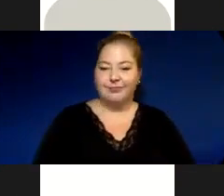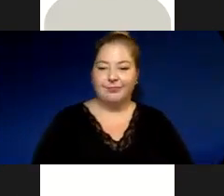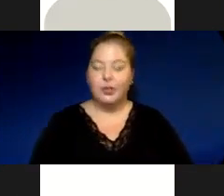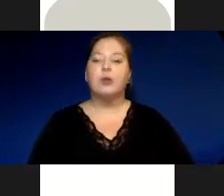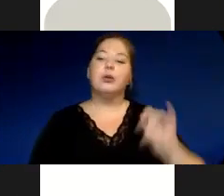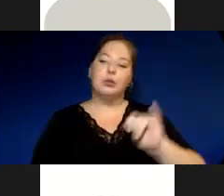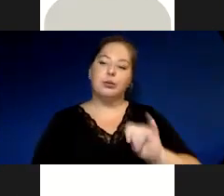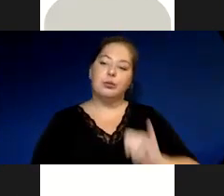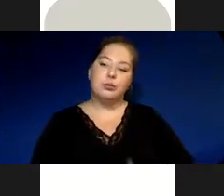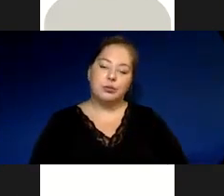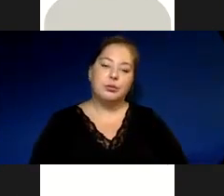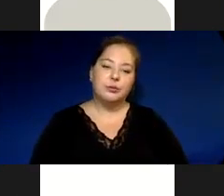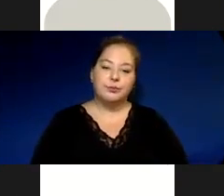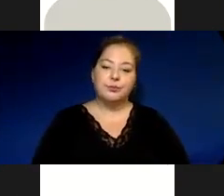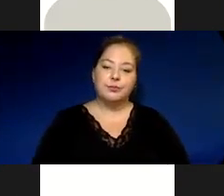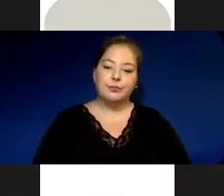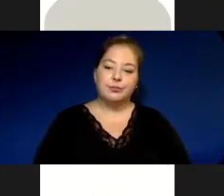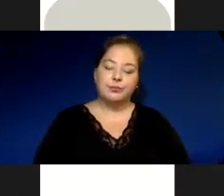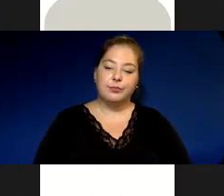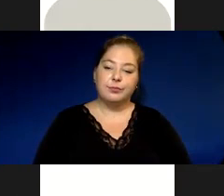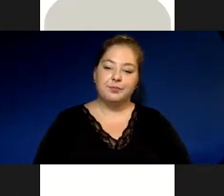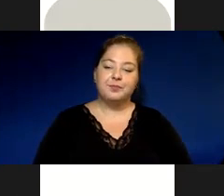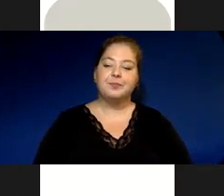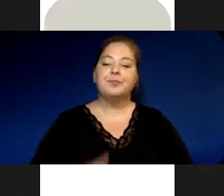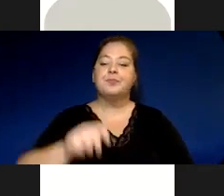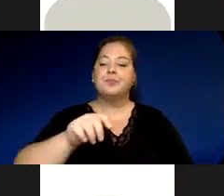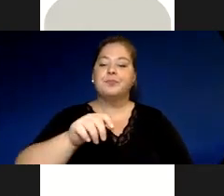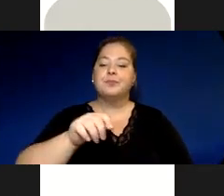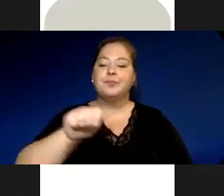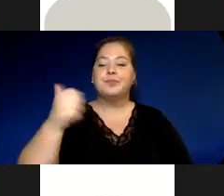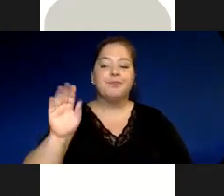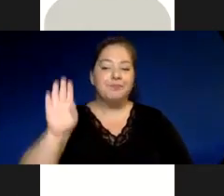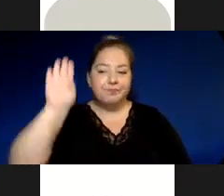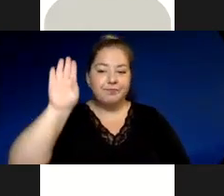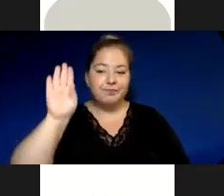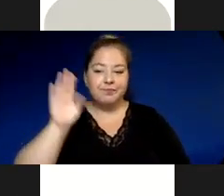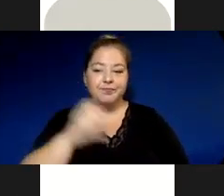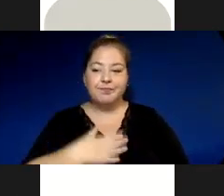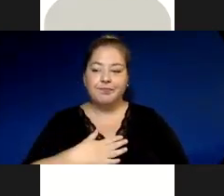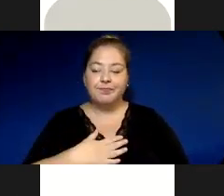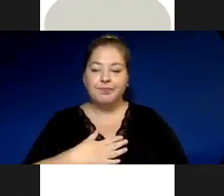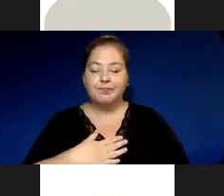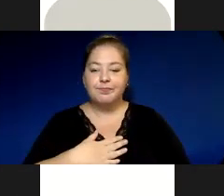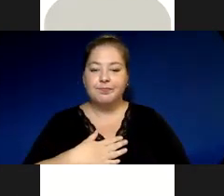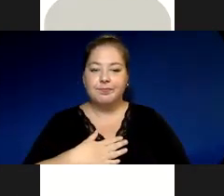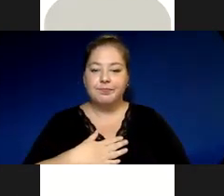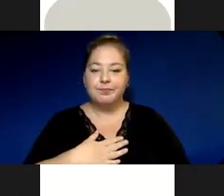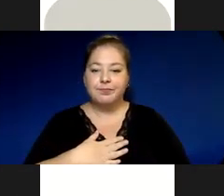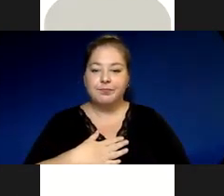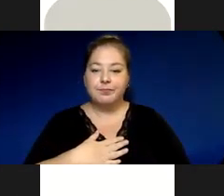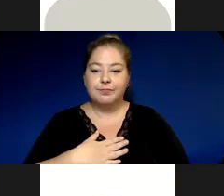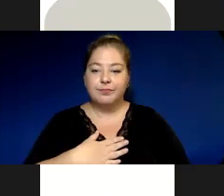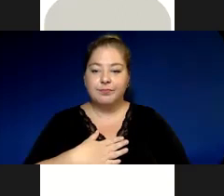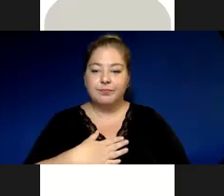Jefe Nichols, ¿podría responder acerca de eso? Bueno, las órdenes de evacuación se